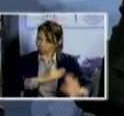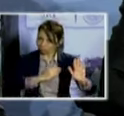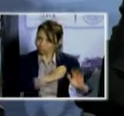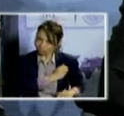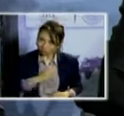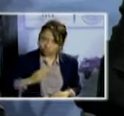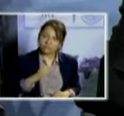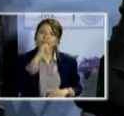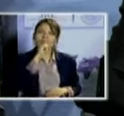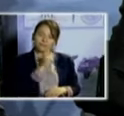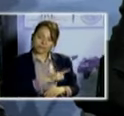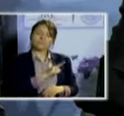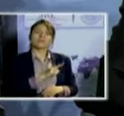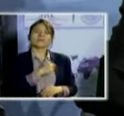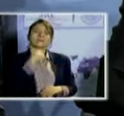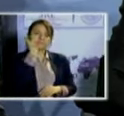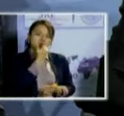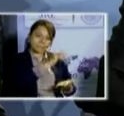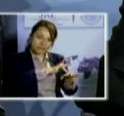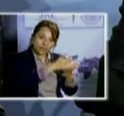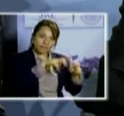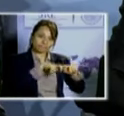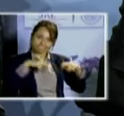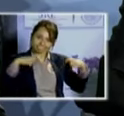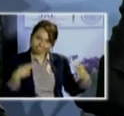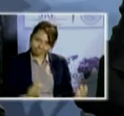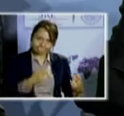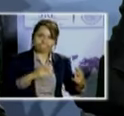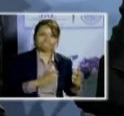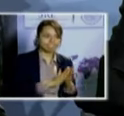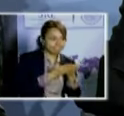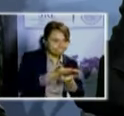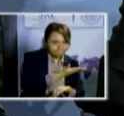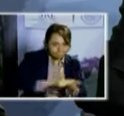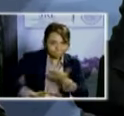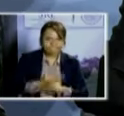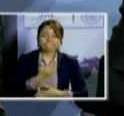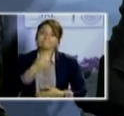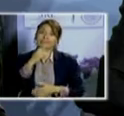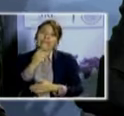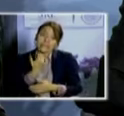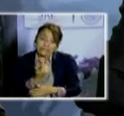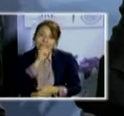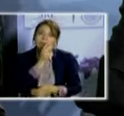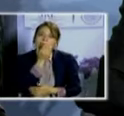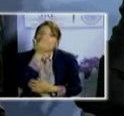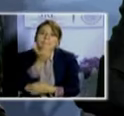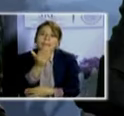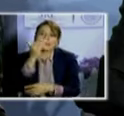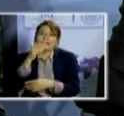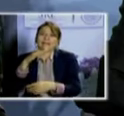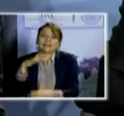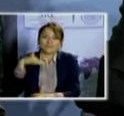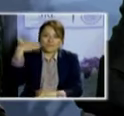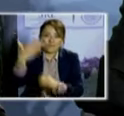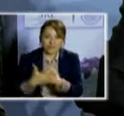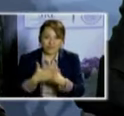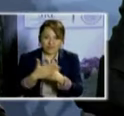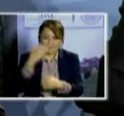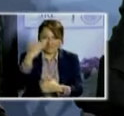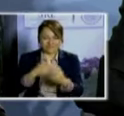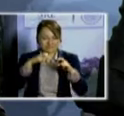panelistas, también pedirle a los panelistas del siguiente foro que vamos muy atrasados, les pedimos una disculpa a los panelistas